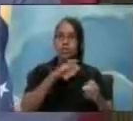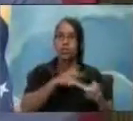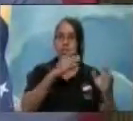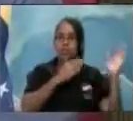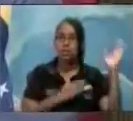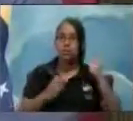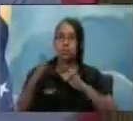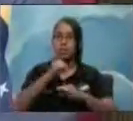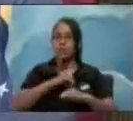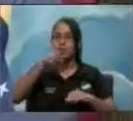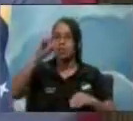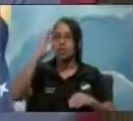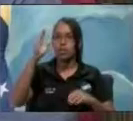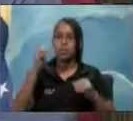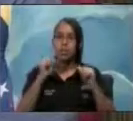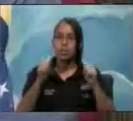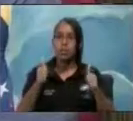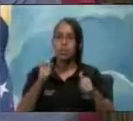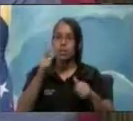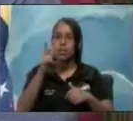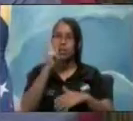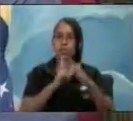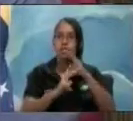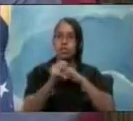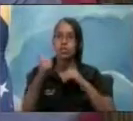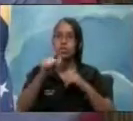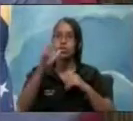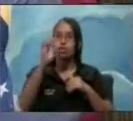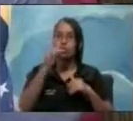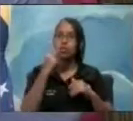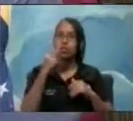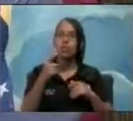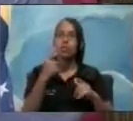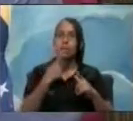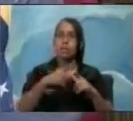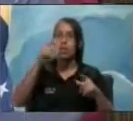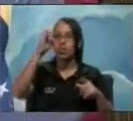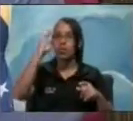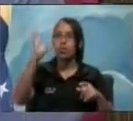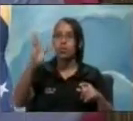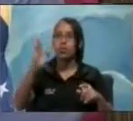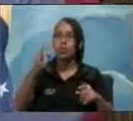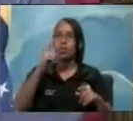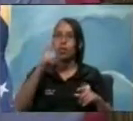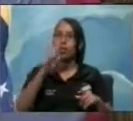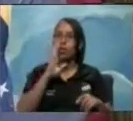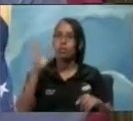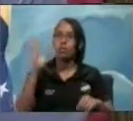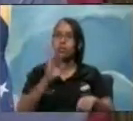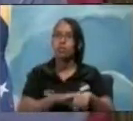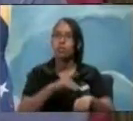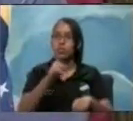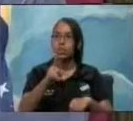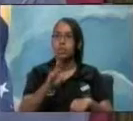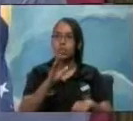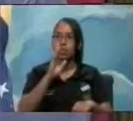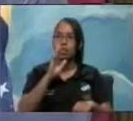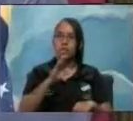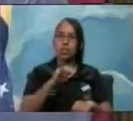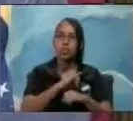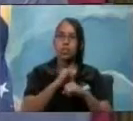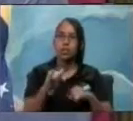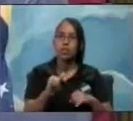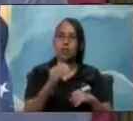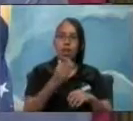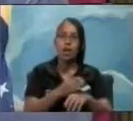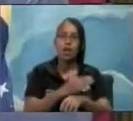Señor. Bien, el versículo 18 dice, pero Dios ha cumplido así lo que había